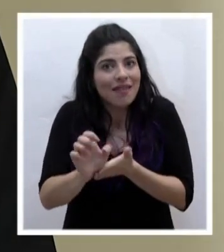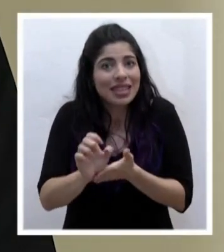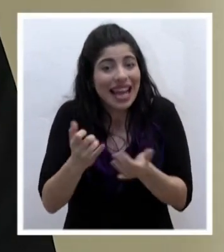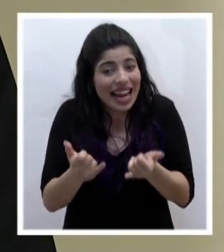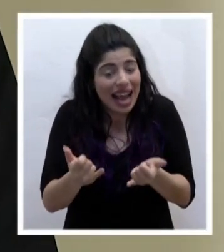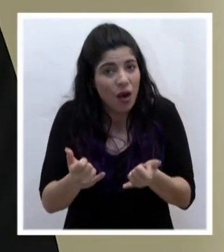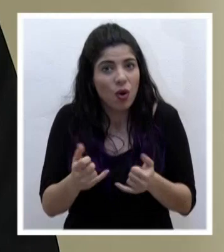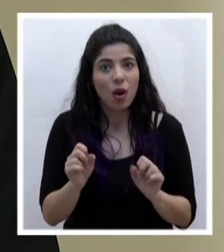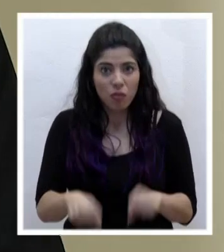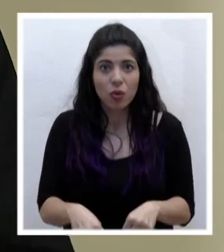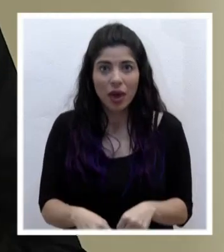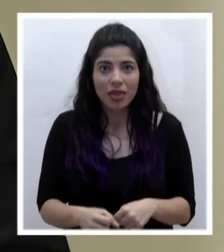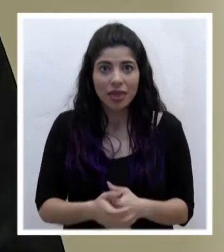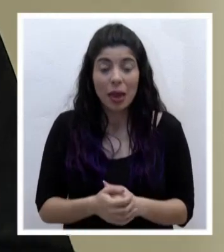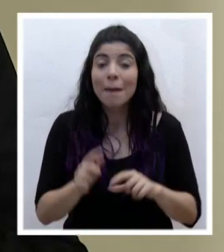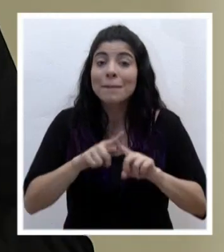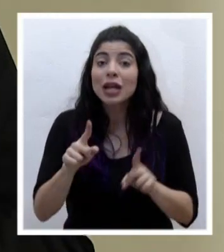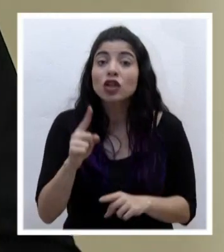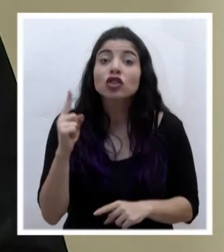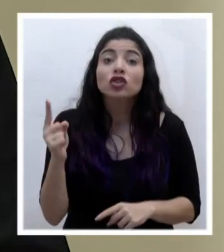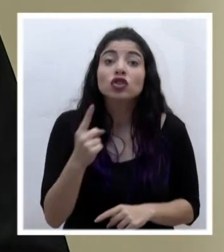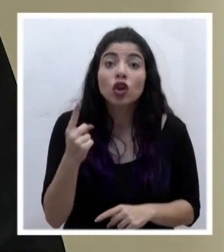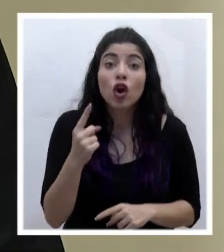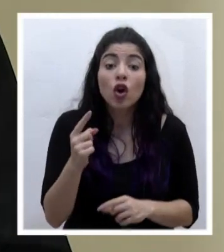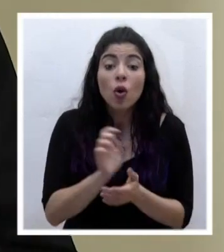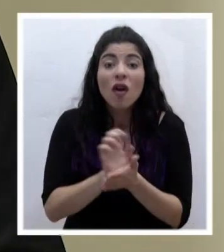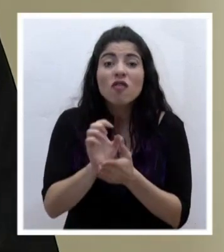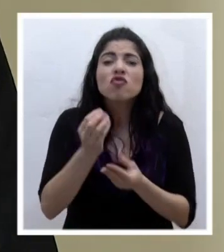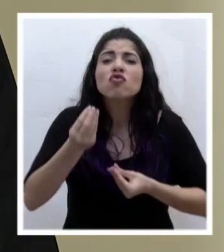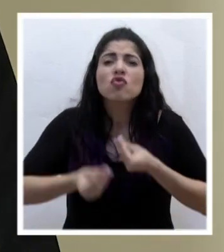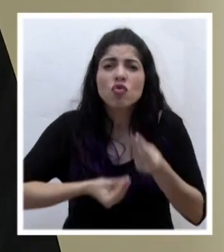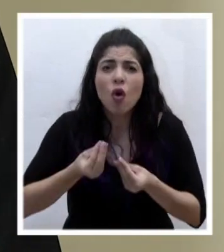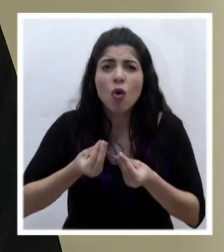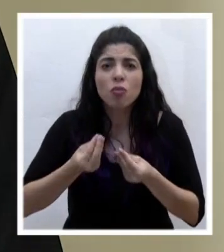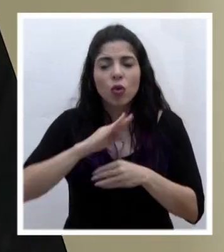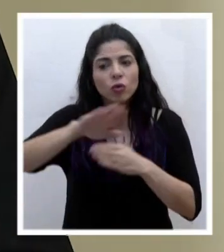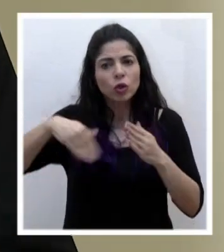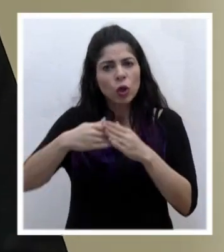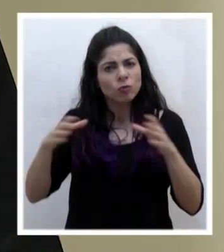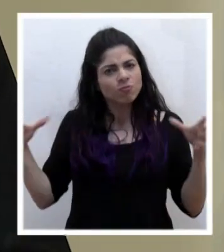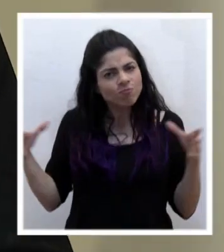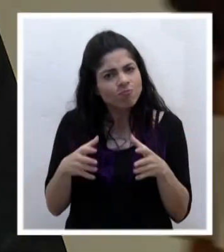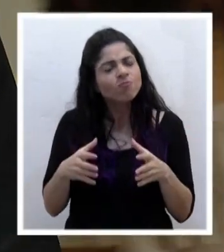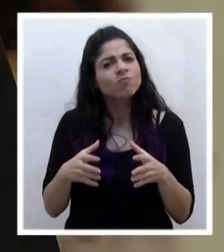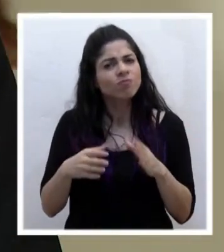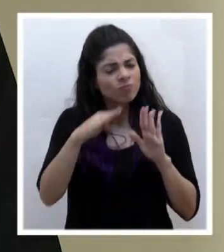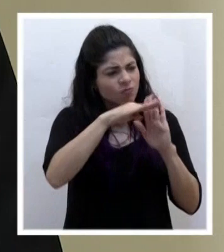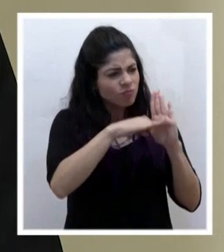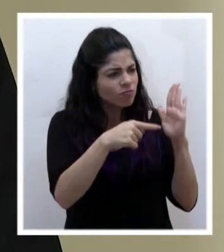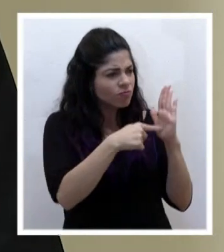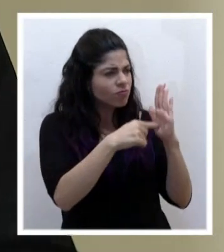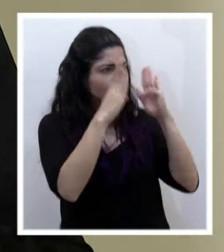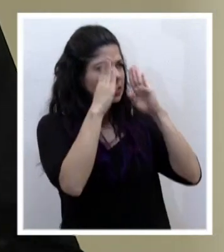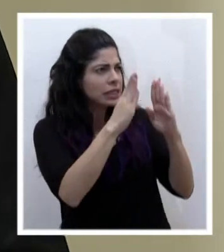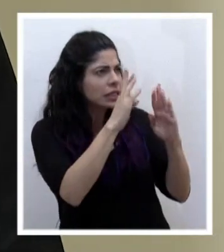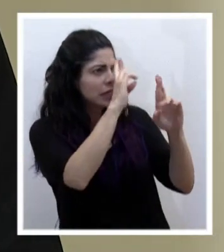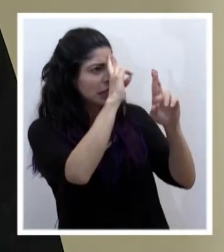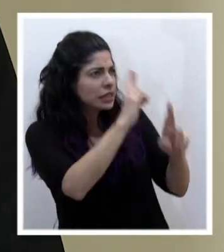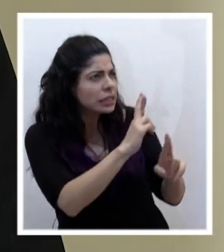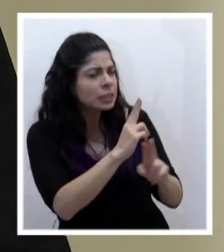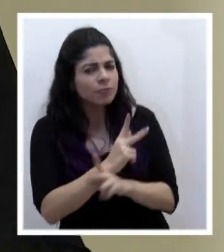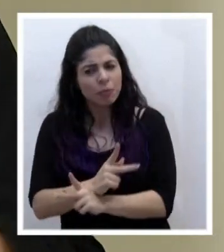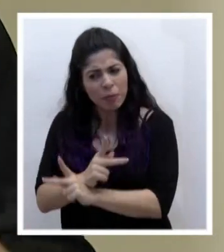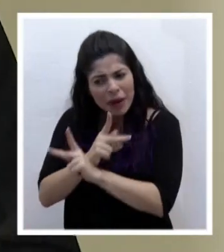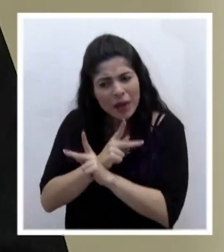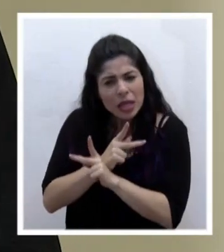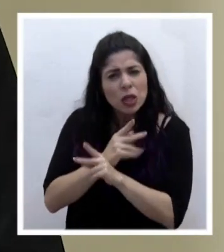escenario. Pero solamente lo podemos evitar uniéndonos entre todos, manteniendo las medidas sanitarias, la